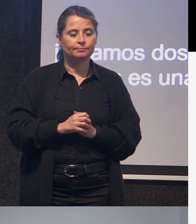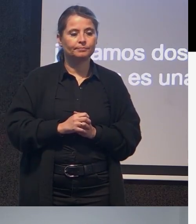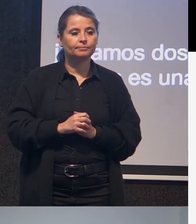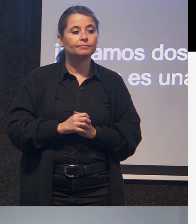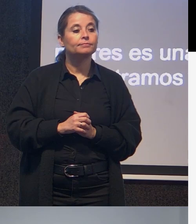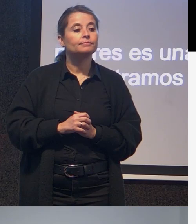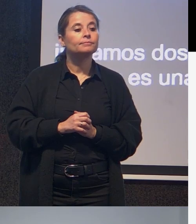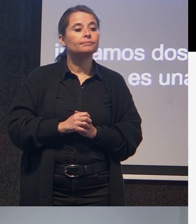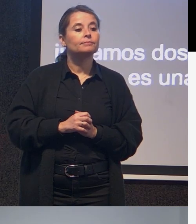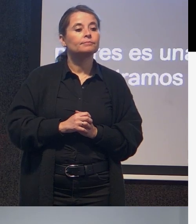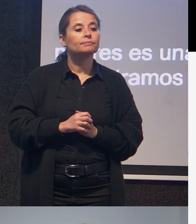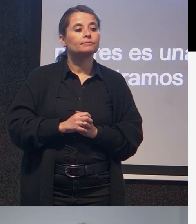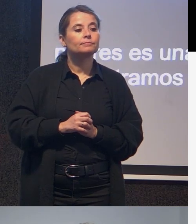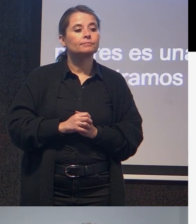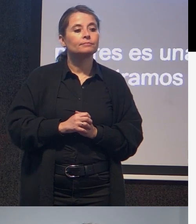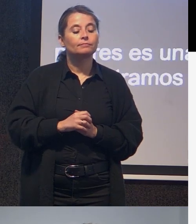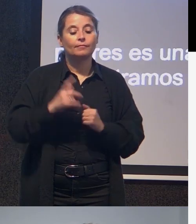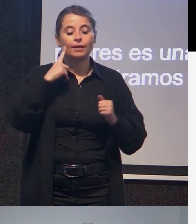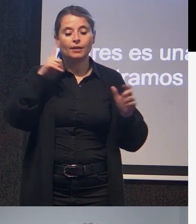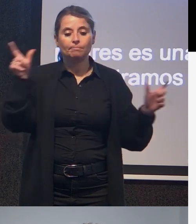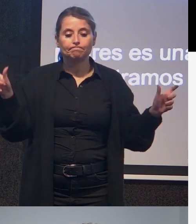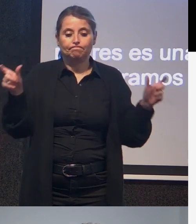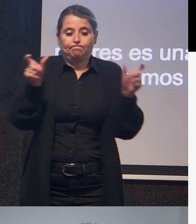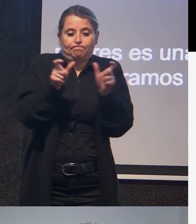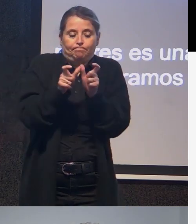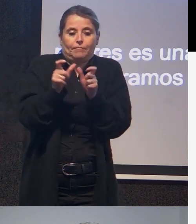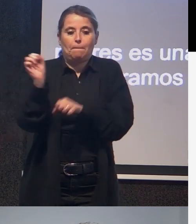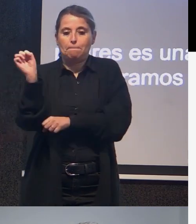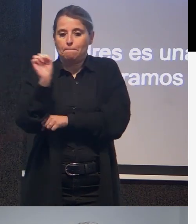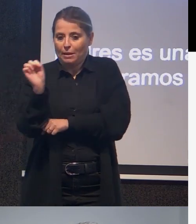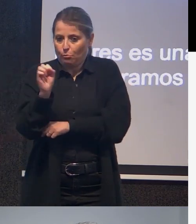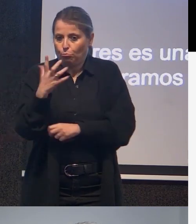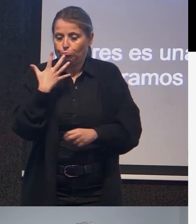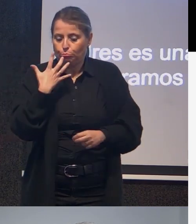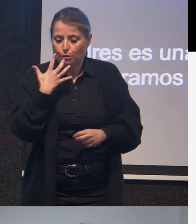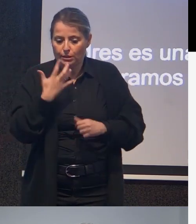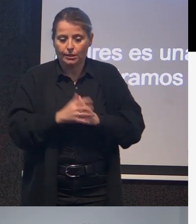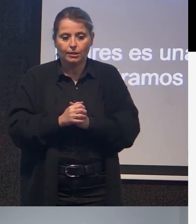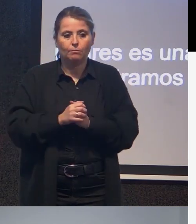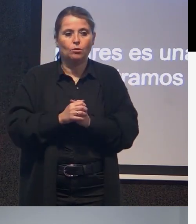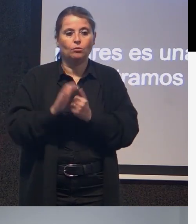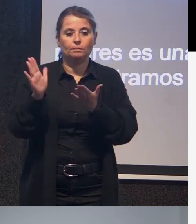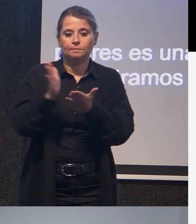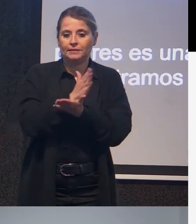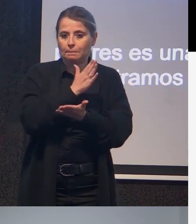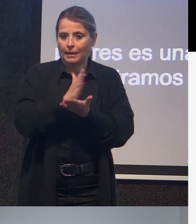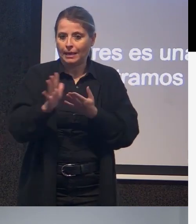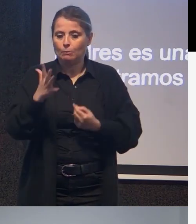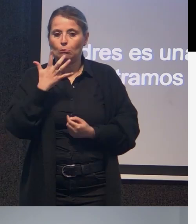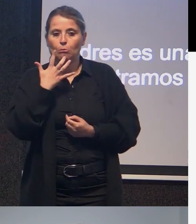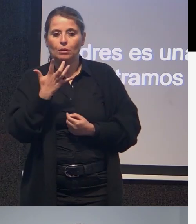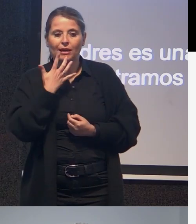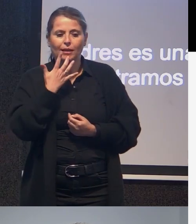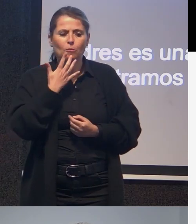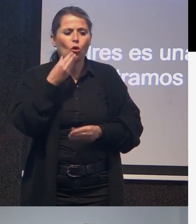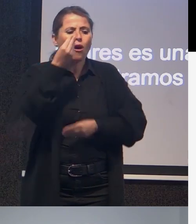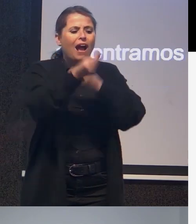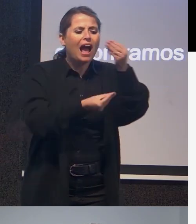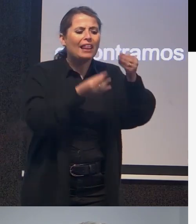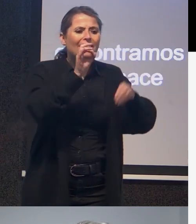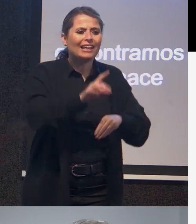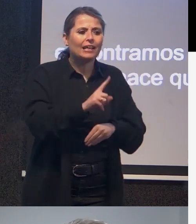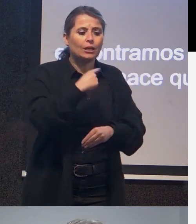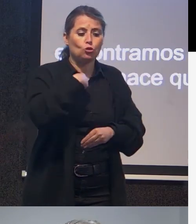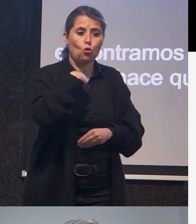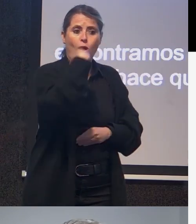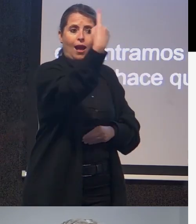Y encontramos inflexión verbal. Por ejemplo, para distinguir quién hace qué a